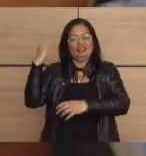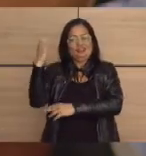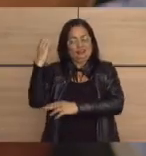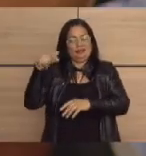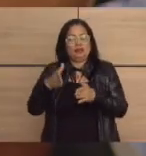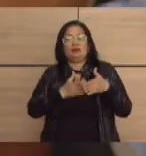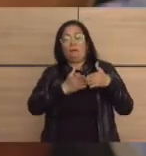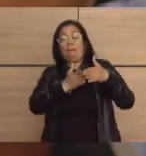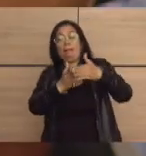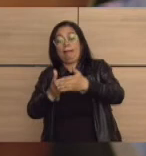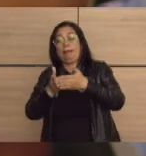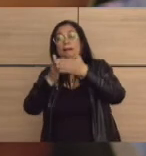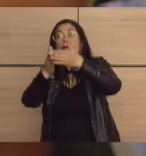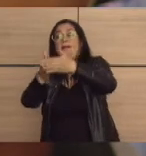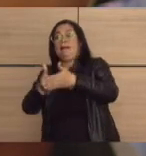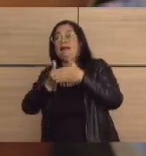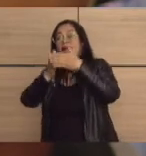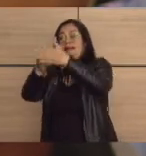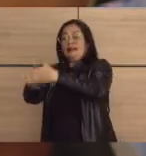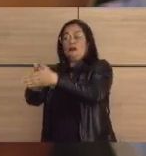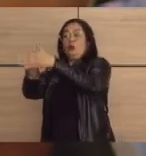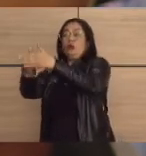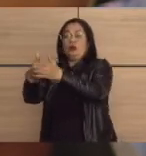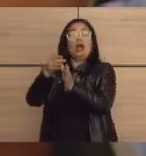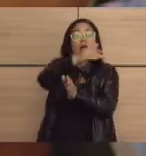y los arrojó a la desembocadura del río Sinú.